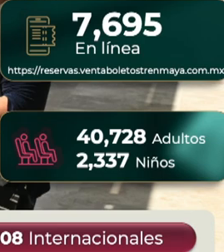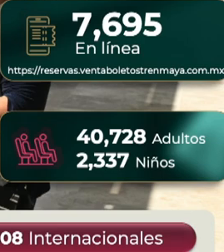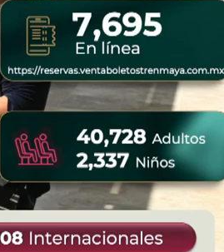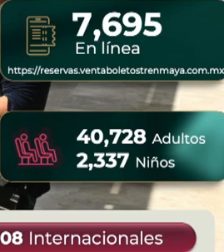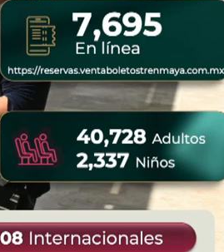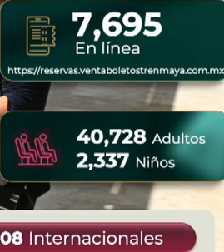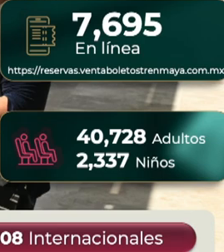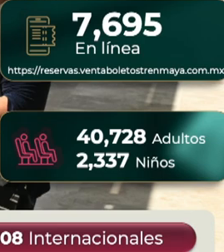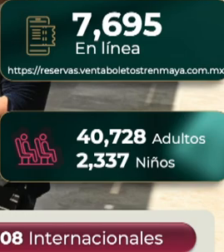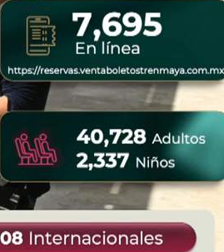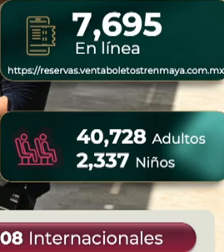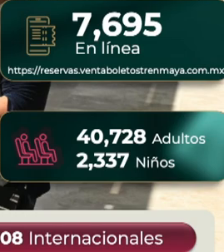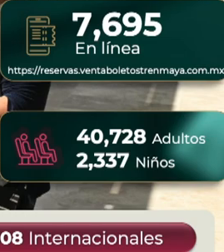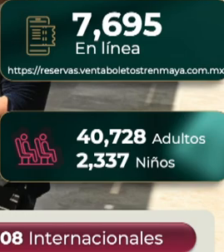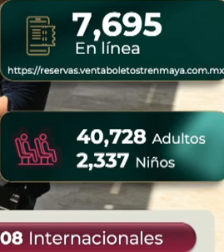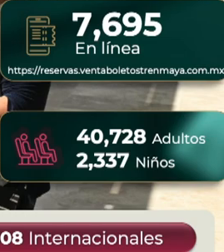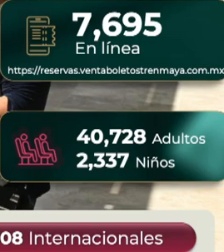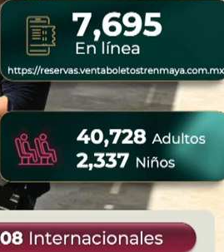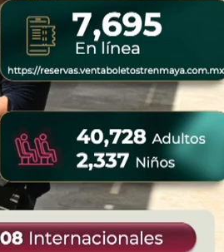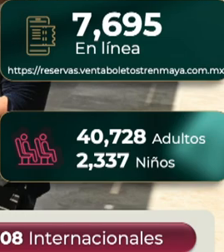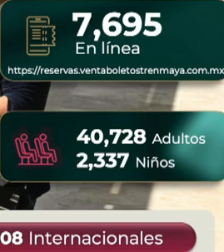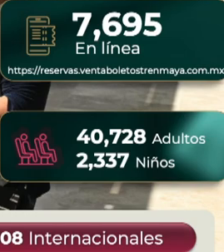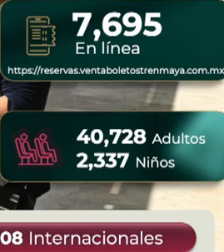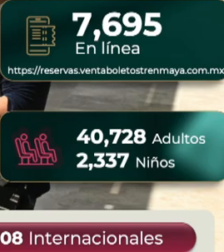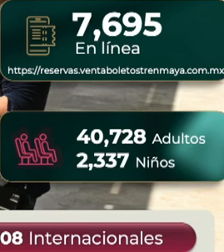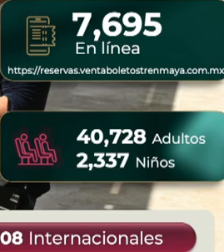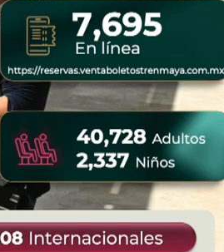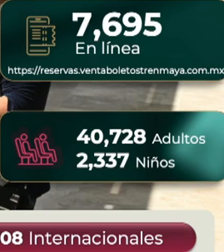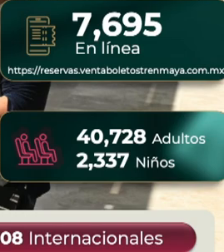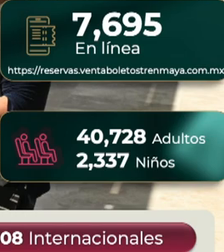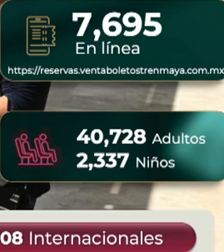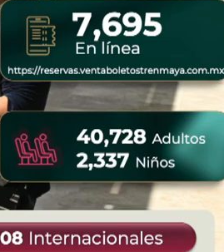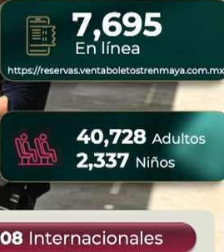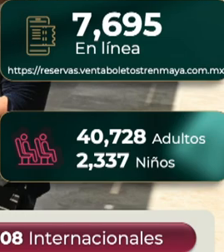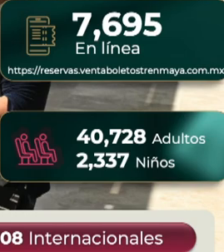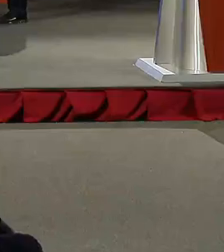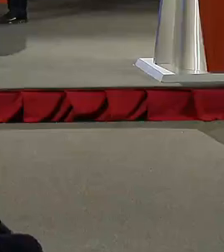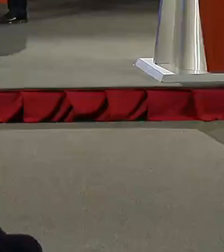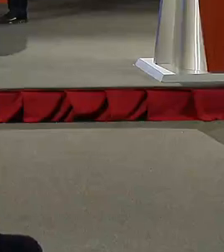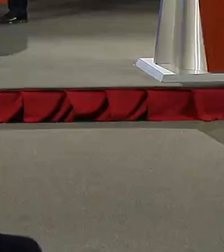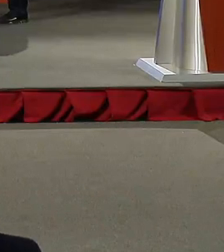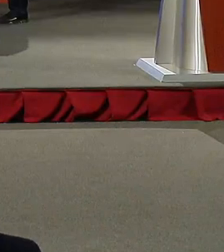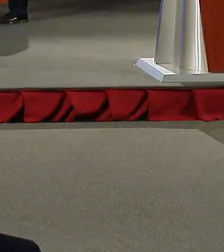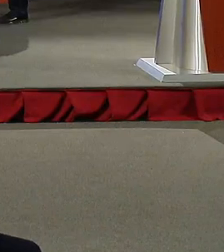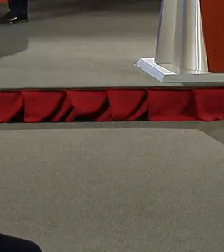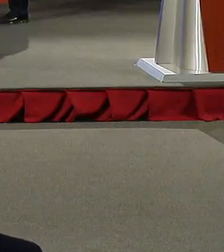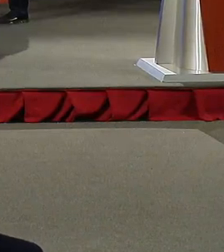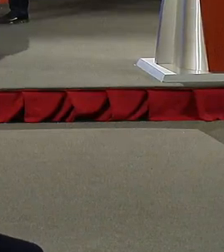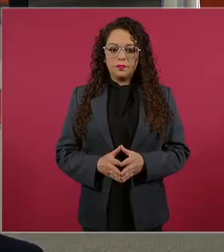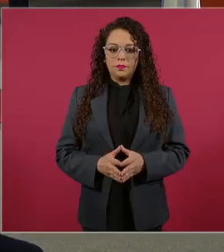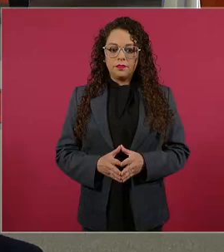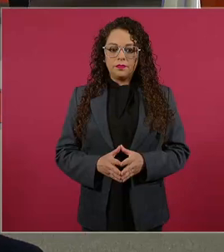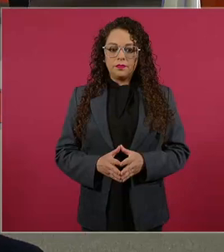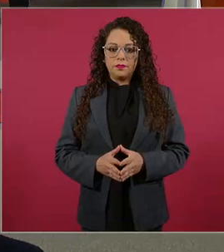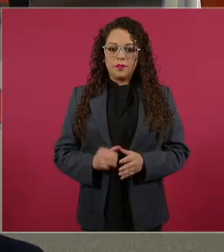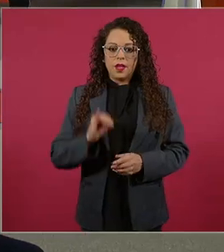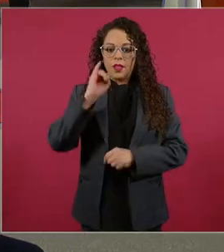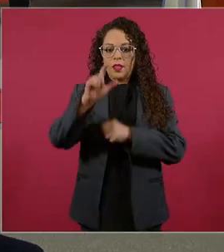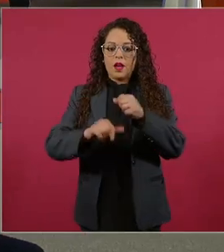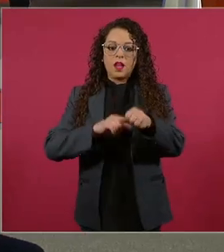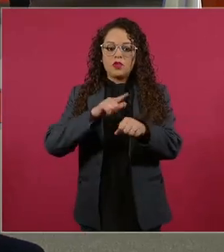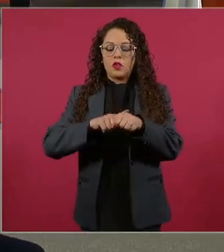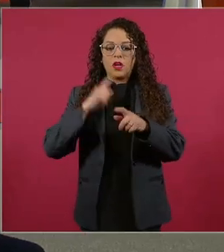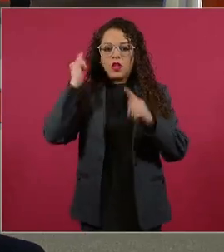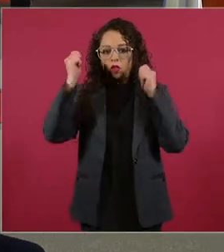17,214 turistas nacionales que vienen de diversas partes del país y 1,808 turistas internacionales. A la